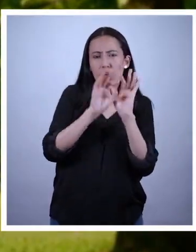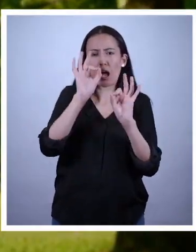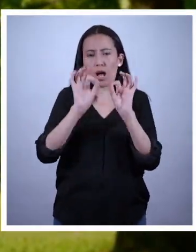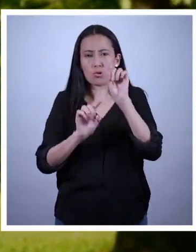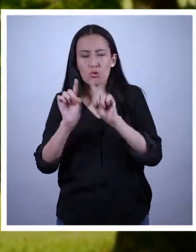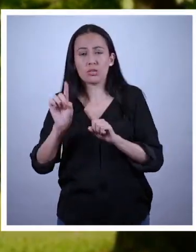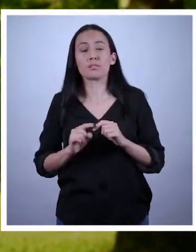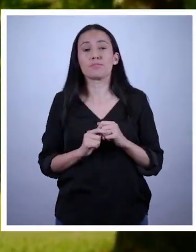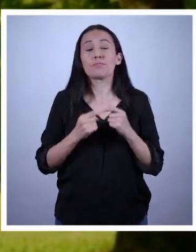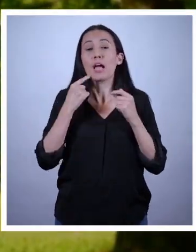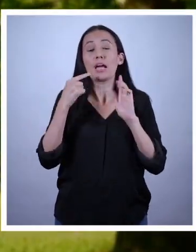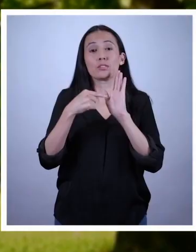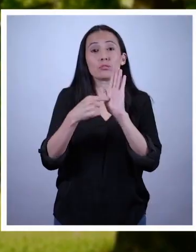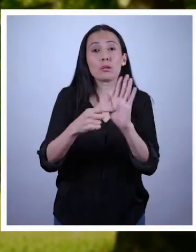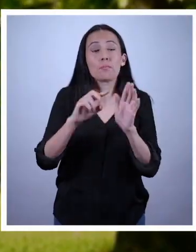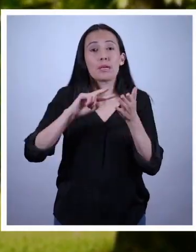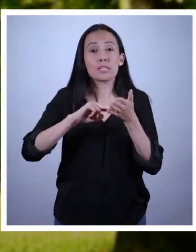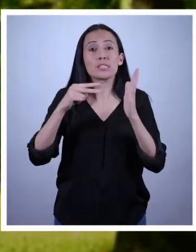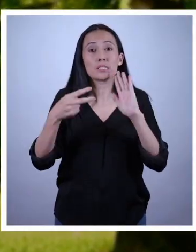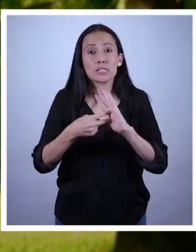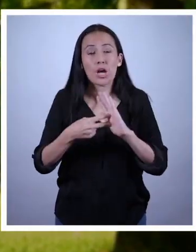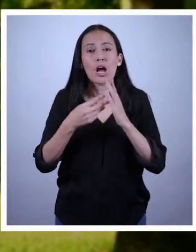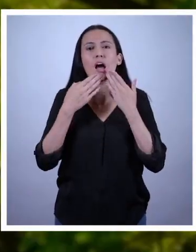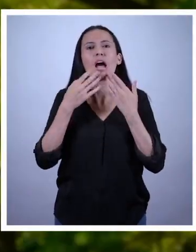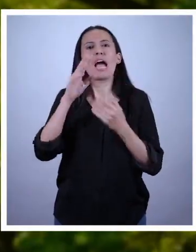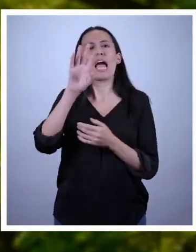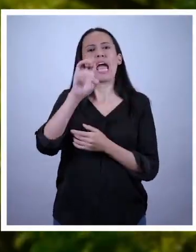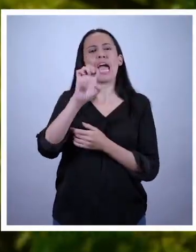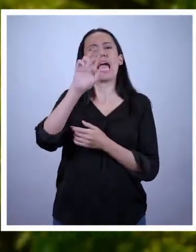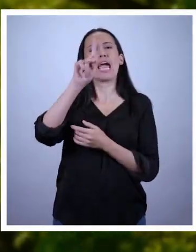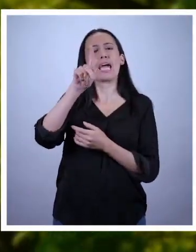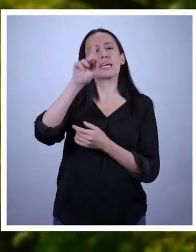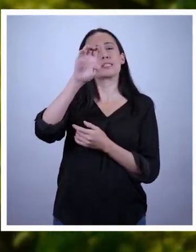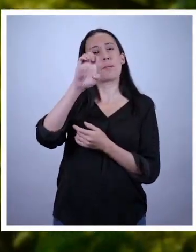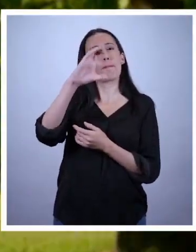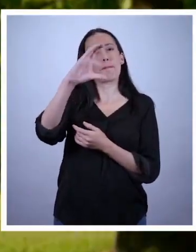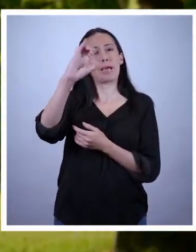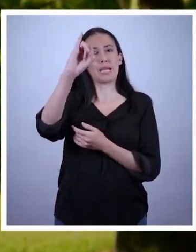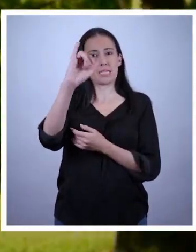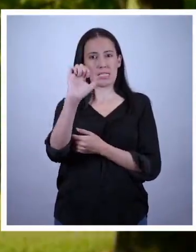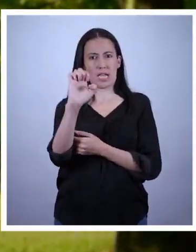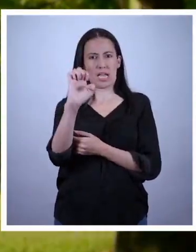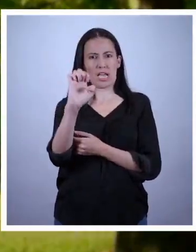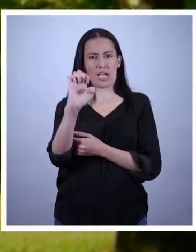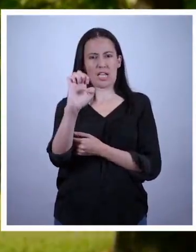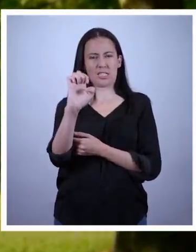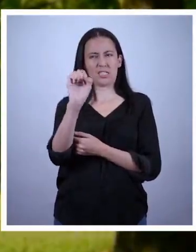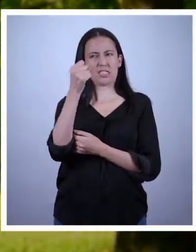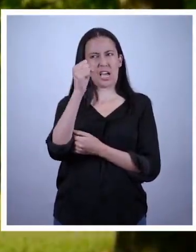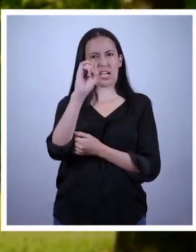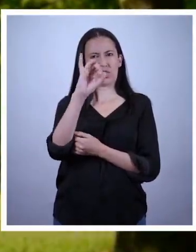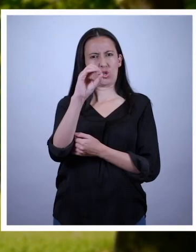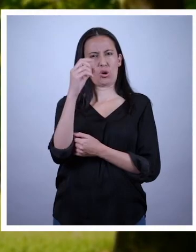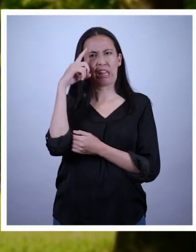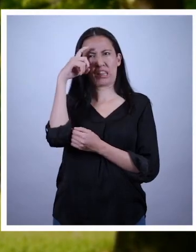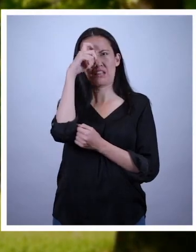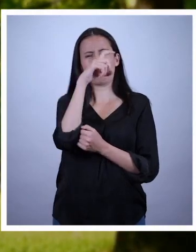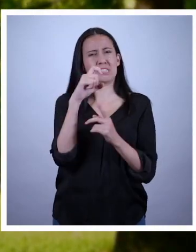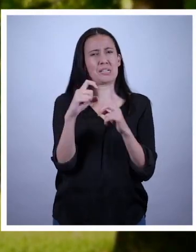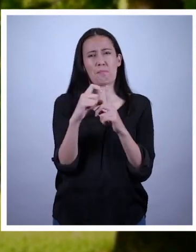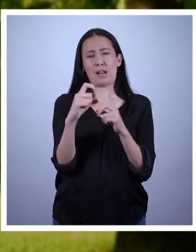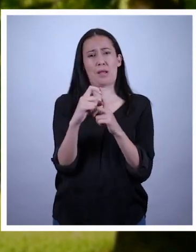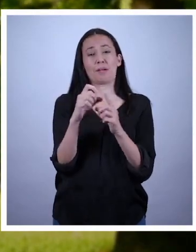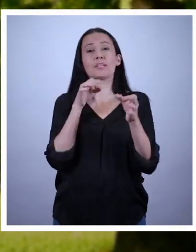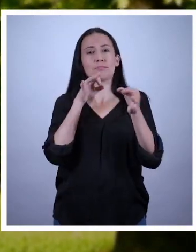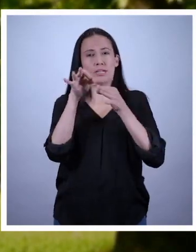ido disminuyendo a lo largo del tiempo. En esto también tiene que ver la especiación. Sí, ya sé, palabra media